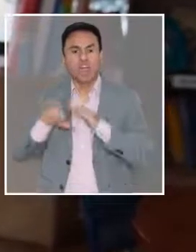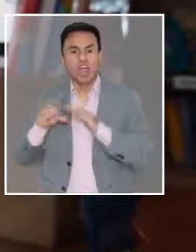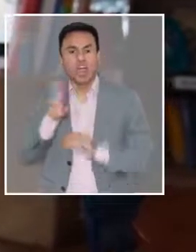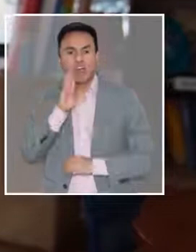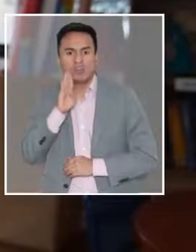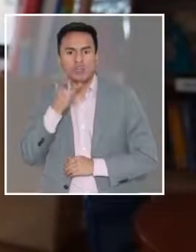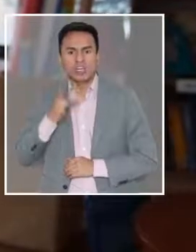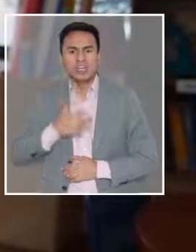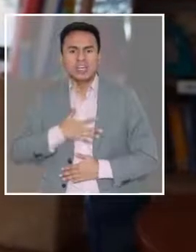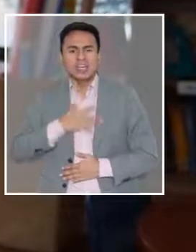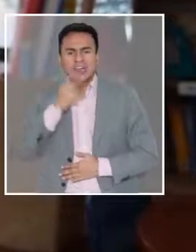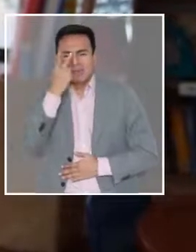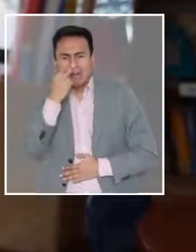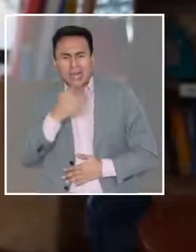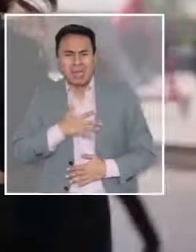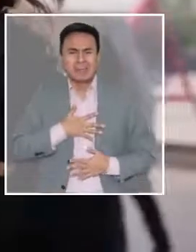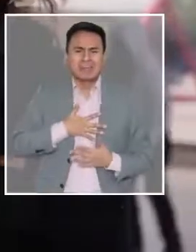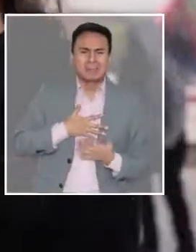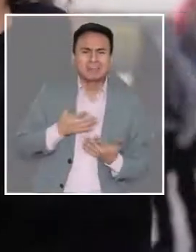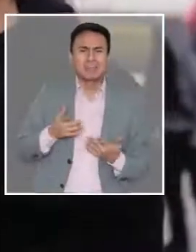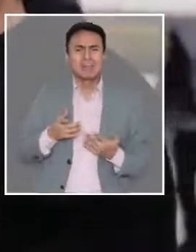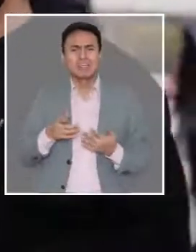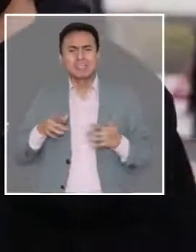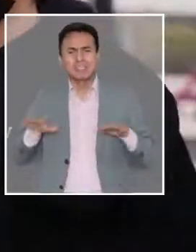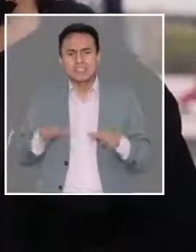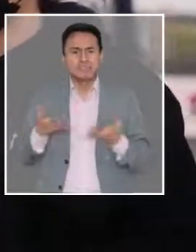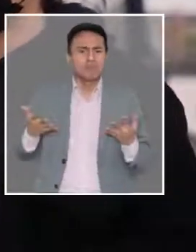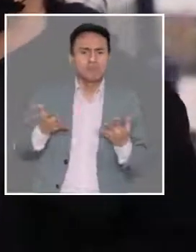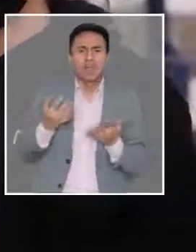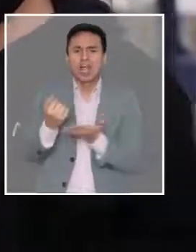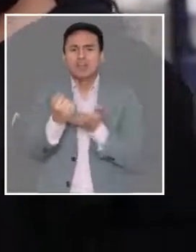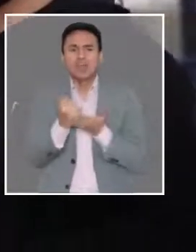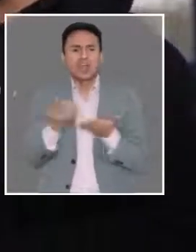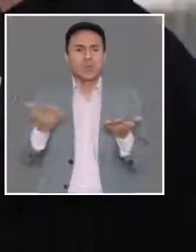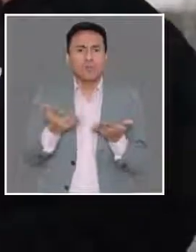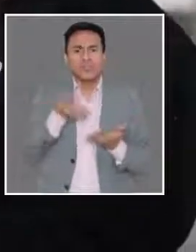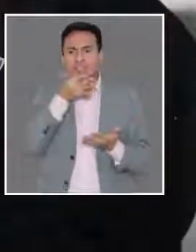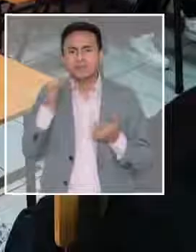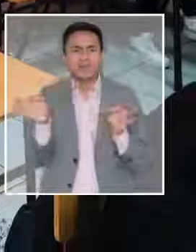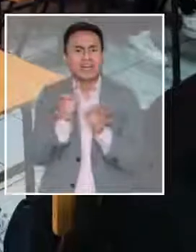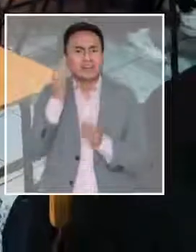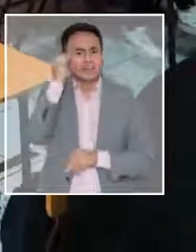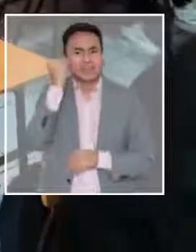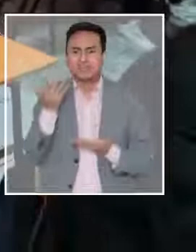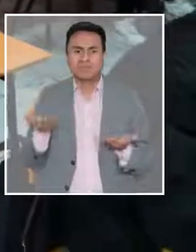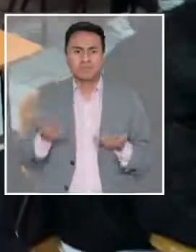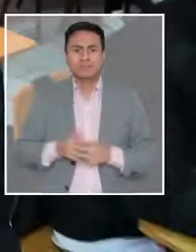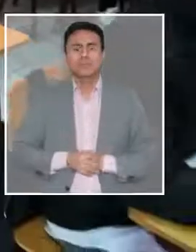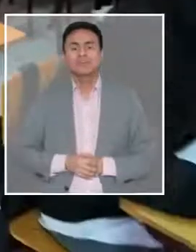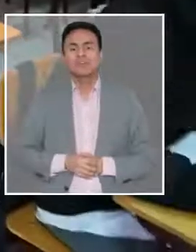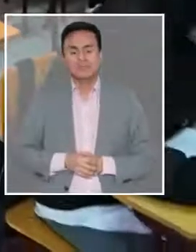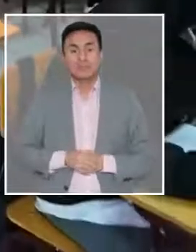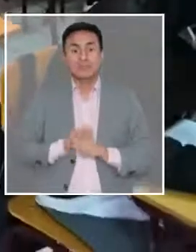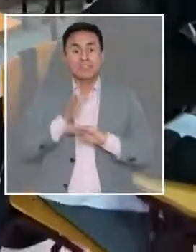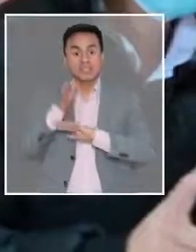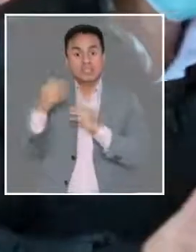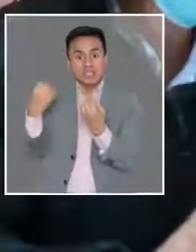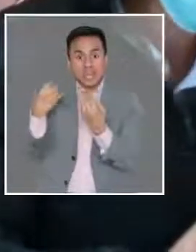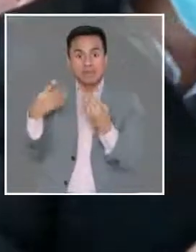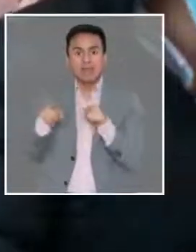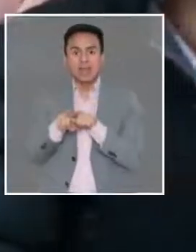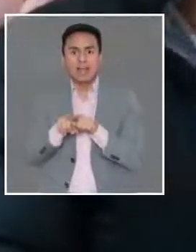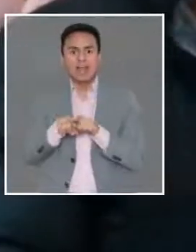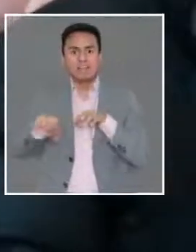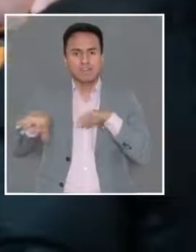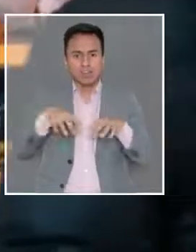pasaba en el baño porque me daban ganas de llorar. Entonces me acostaba mucho y no sabía cómo pedir ayuda porque no sabía cómo explicar tampoco. E iban dando